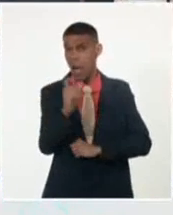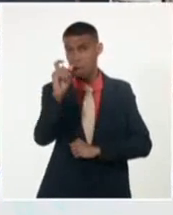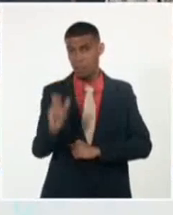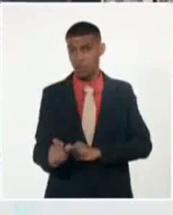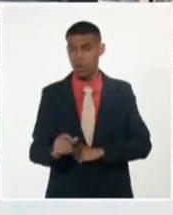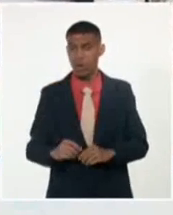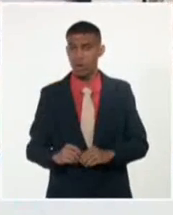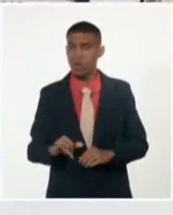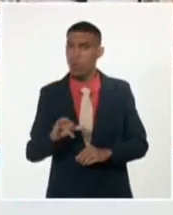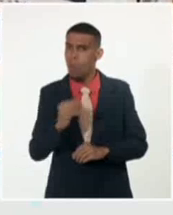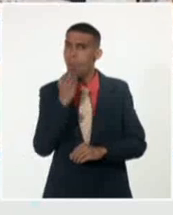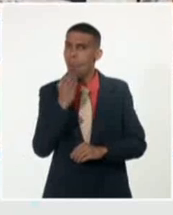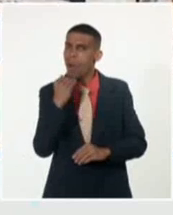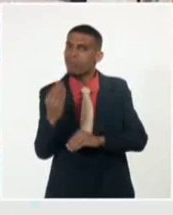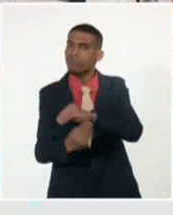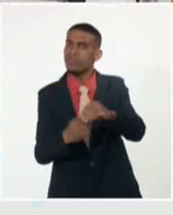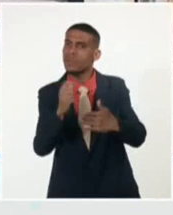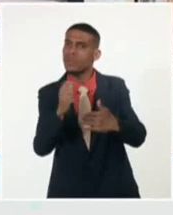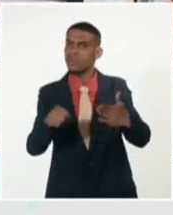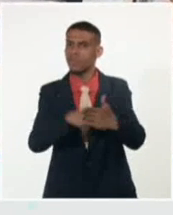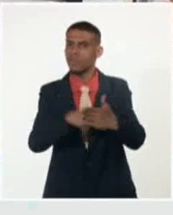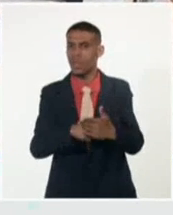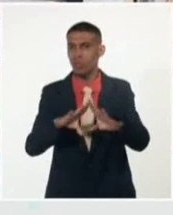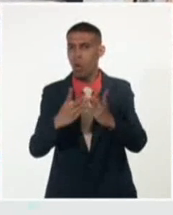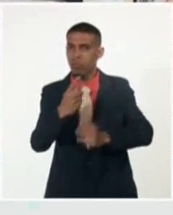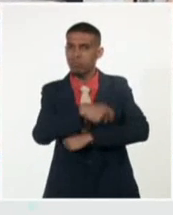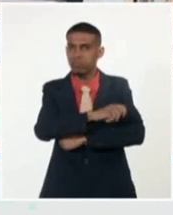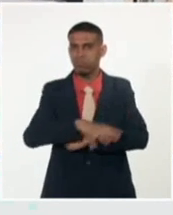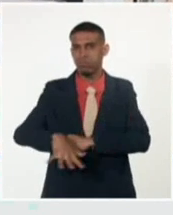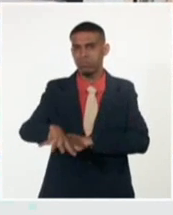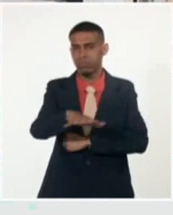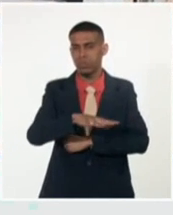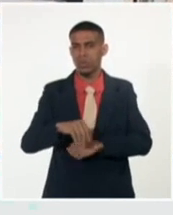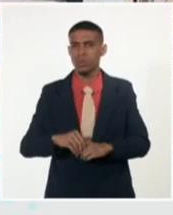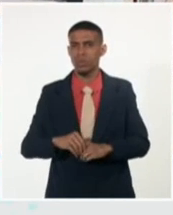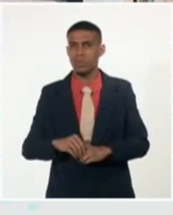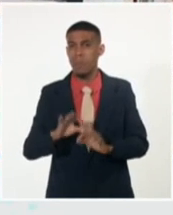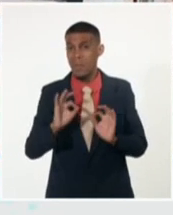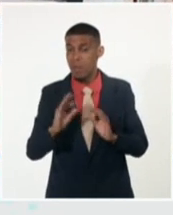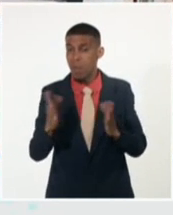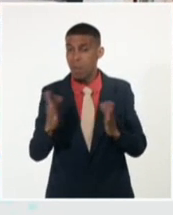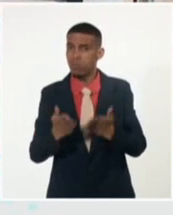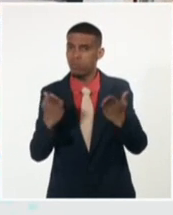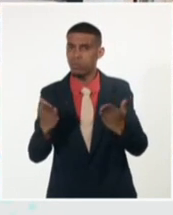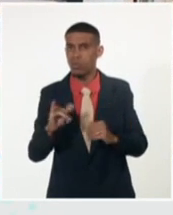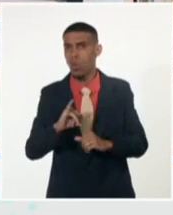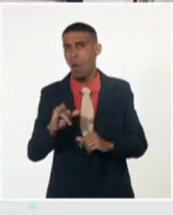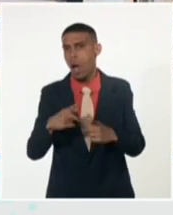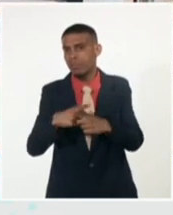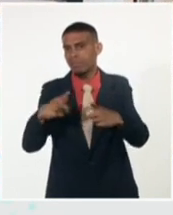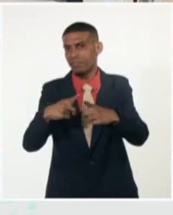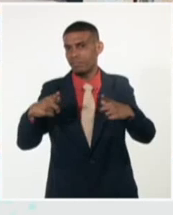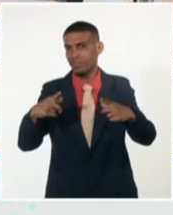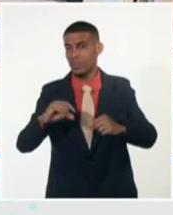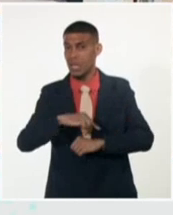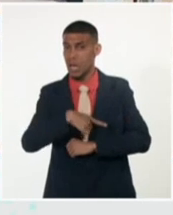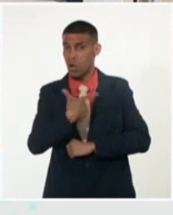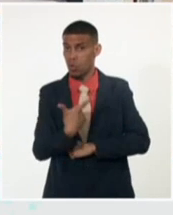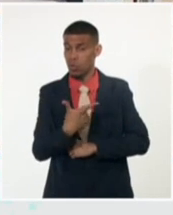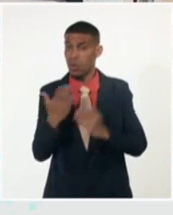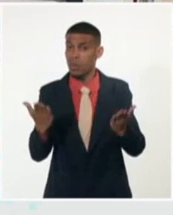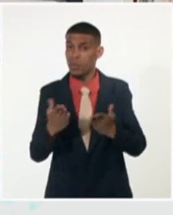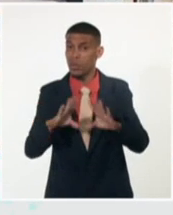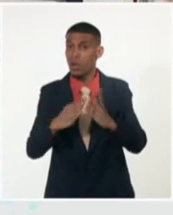posible planificar el desarrollo de la población en virtud de la productividad creciente, de la cultura y el desarrollo de los